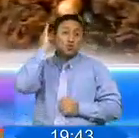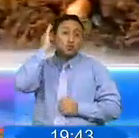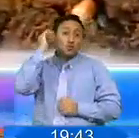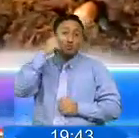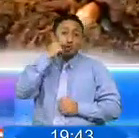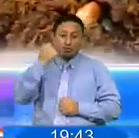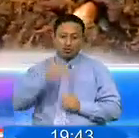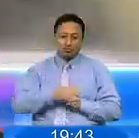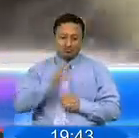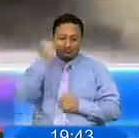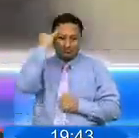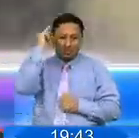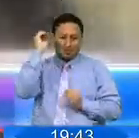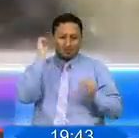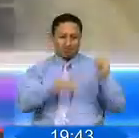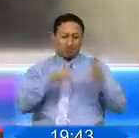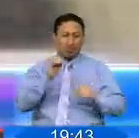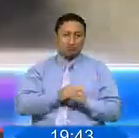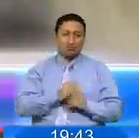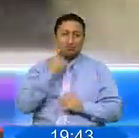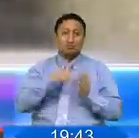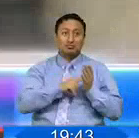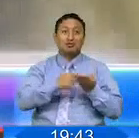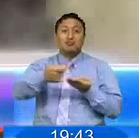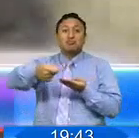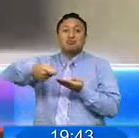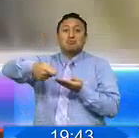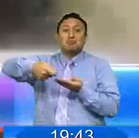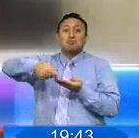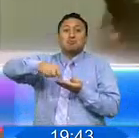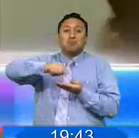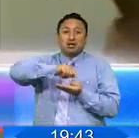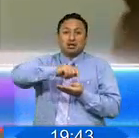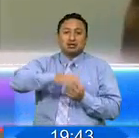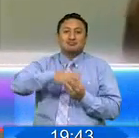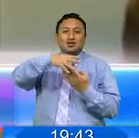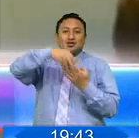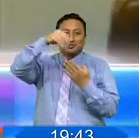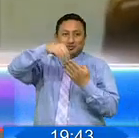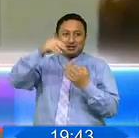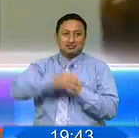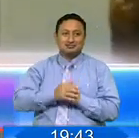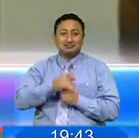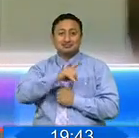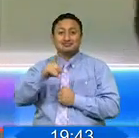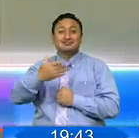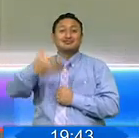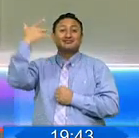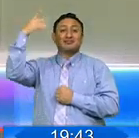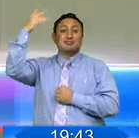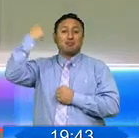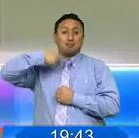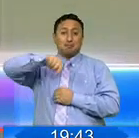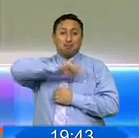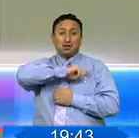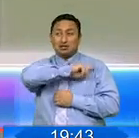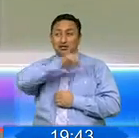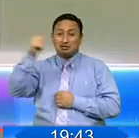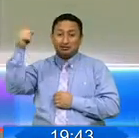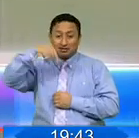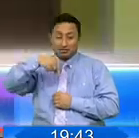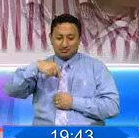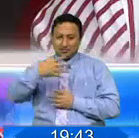lo inventan. Caso real son las empanadas de harina de trigo, que como fue producto del viejo continente, no se podían realizar